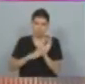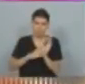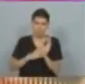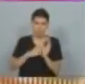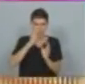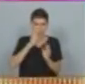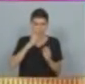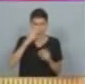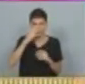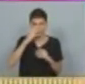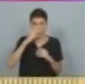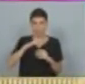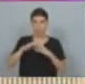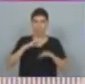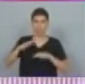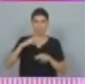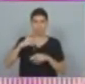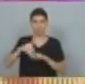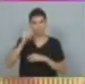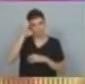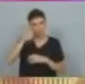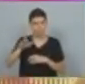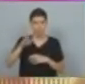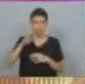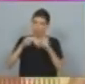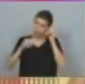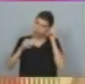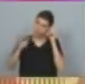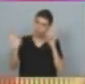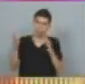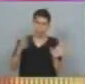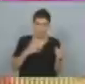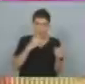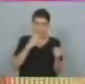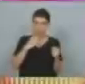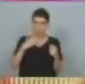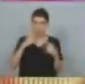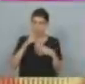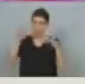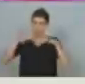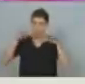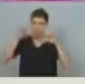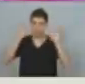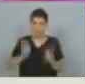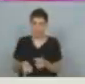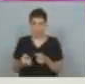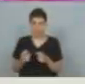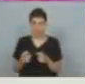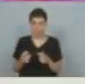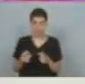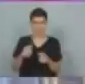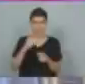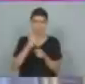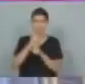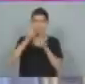pasar de todo durante la situación, el viento y más cosas, ¿no? Porque vimos que hay una gota, parece que les va a llover también. Siempre que